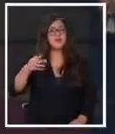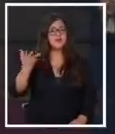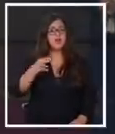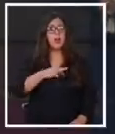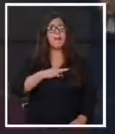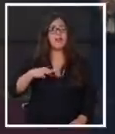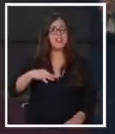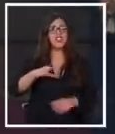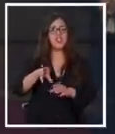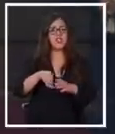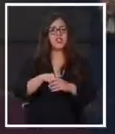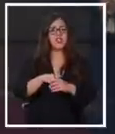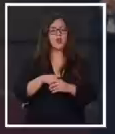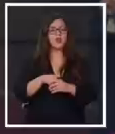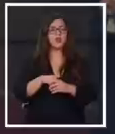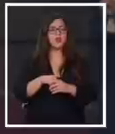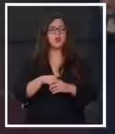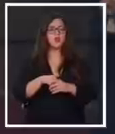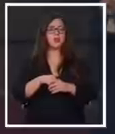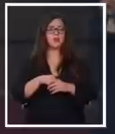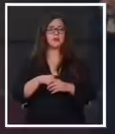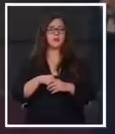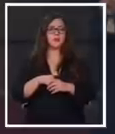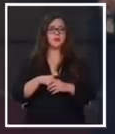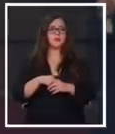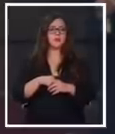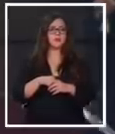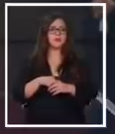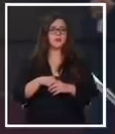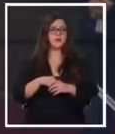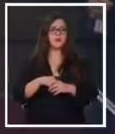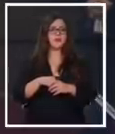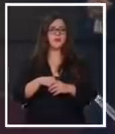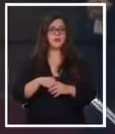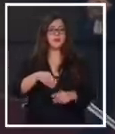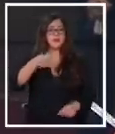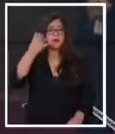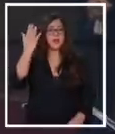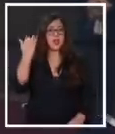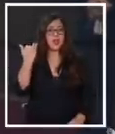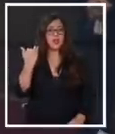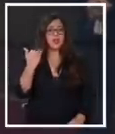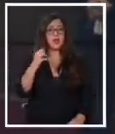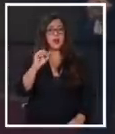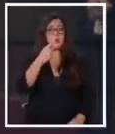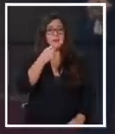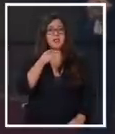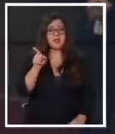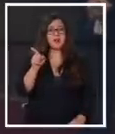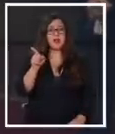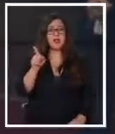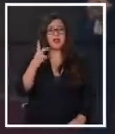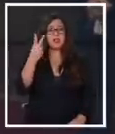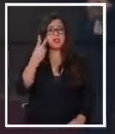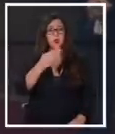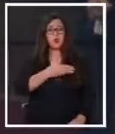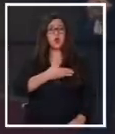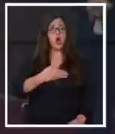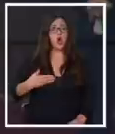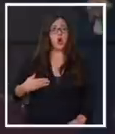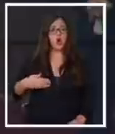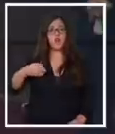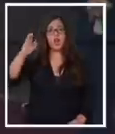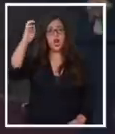si no me equivoco y en los primeros meses de primeras semanas del segundo gobierno del presidente piñera